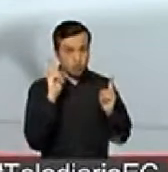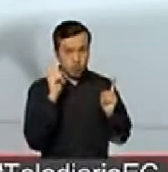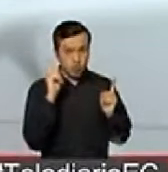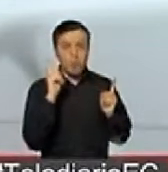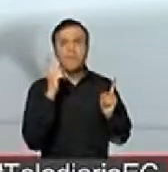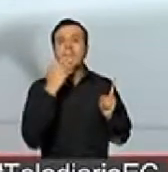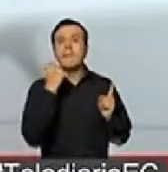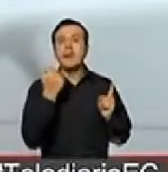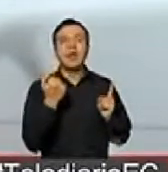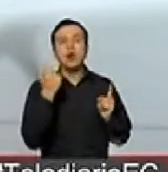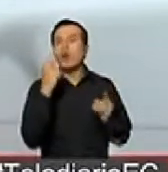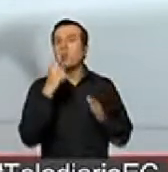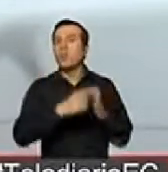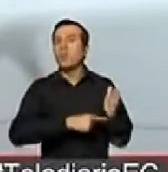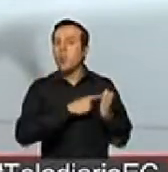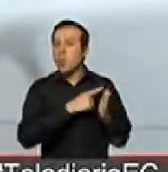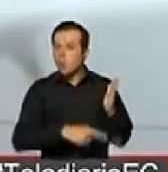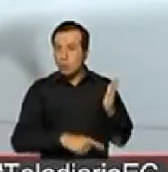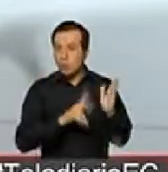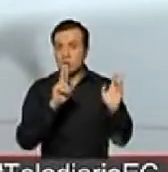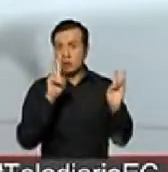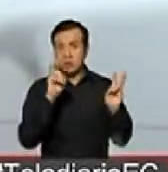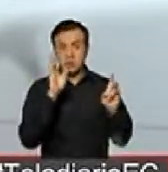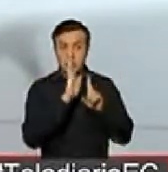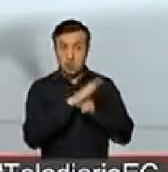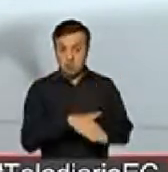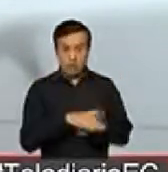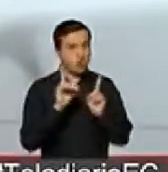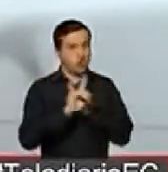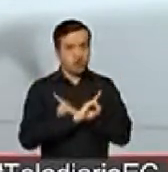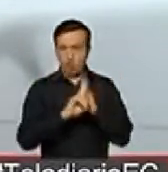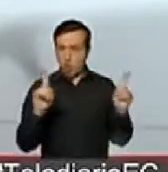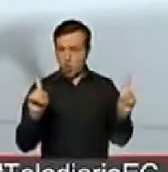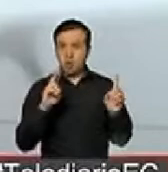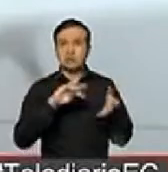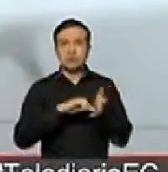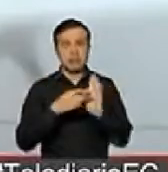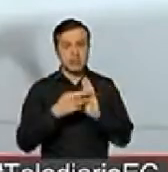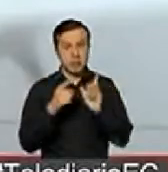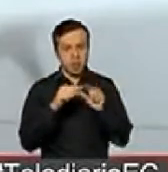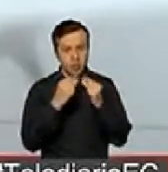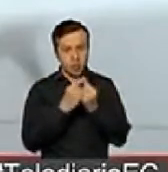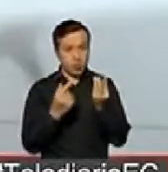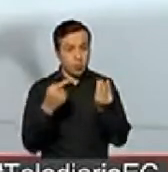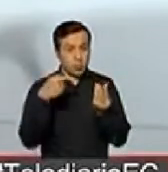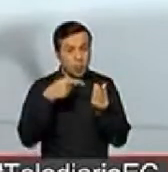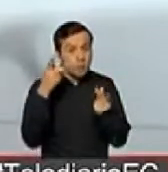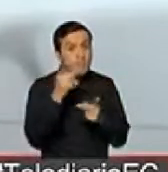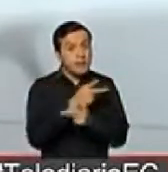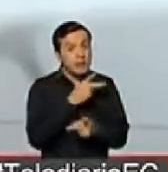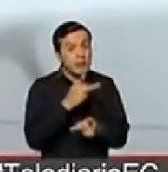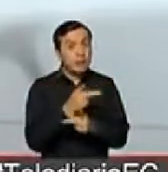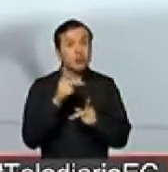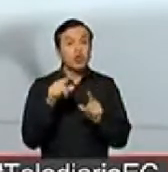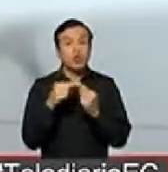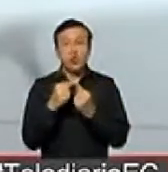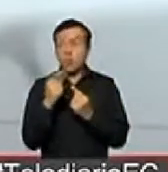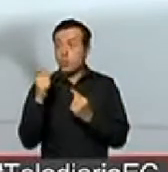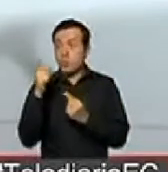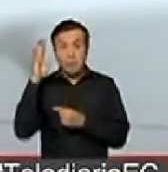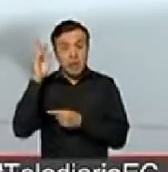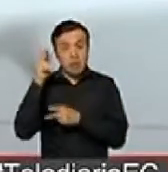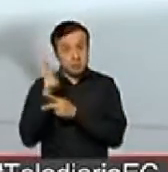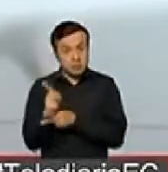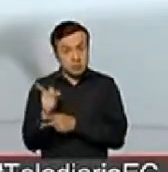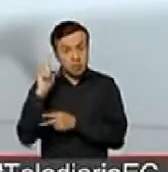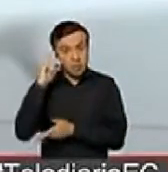separarles de este tipo de espacios. Y ojo, que no es un tema de discriminación, sino que distinguimos este grupo peligroso para un grupo que necesita mayor protección